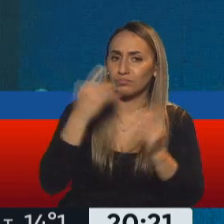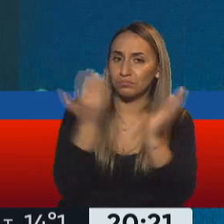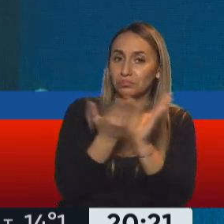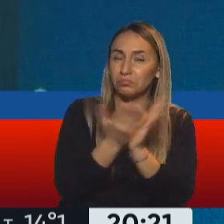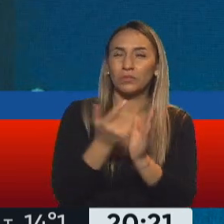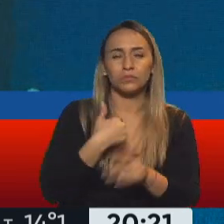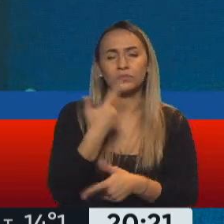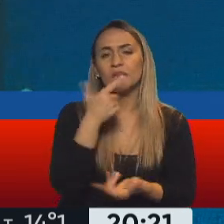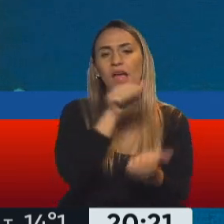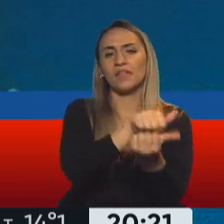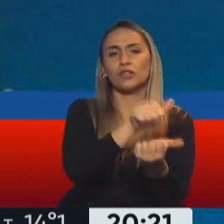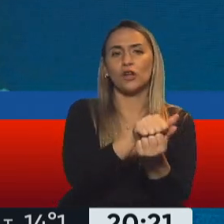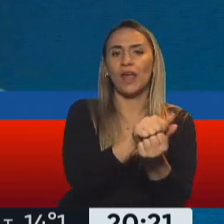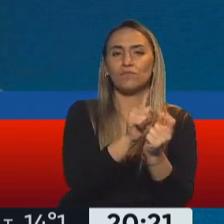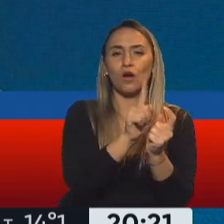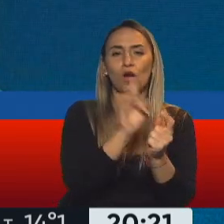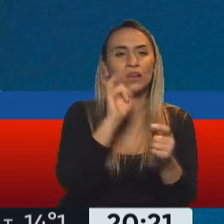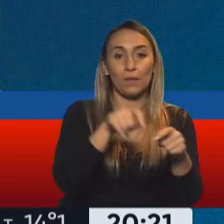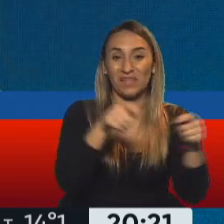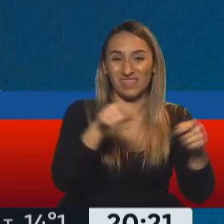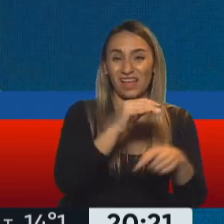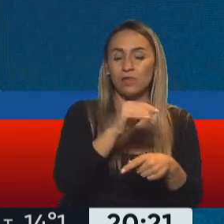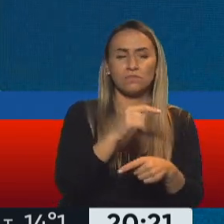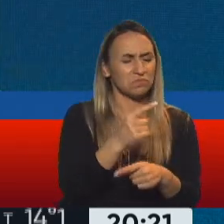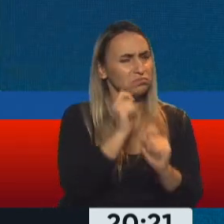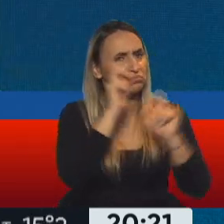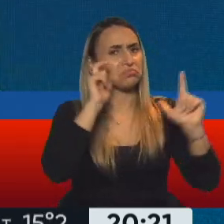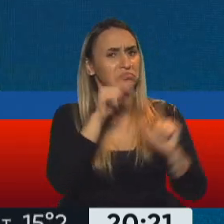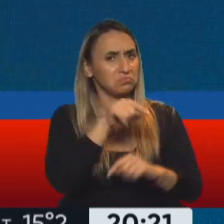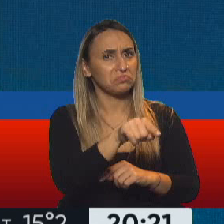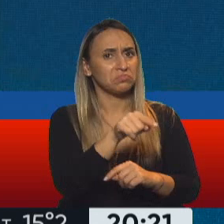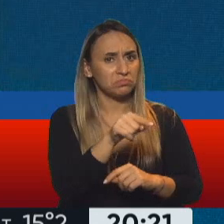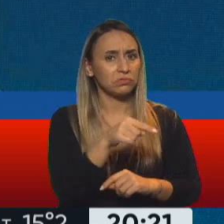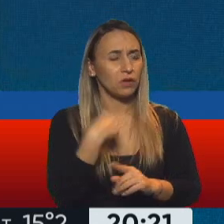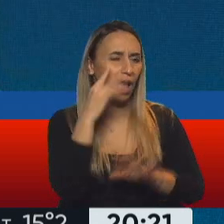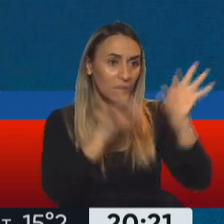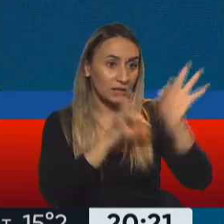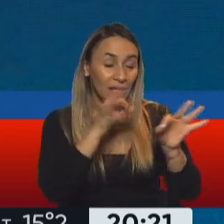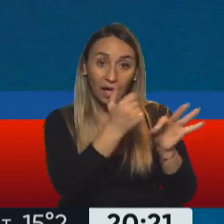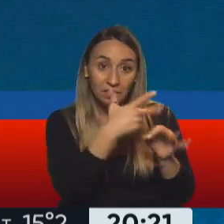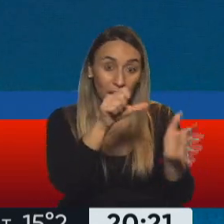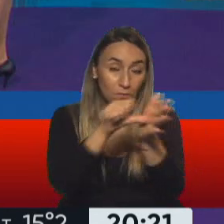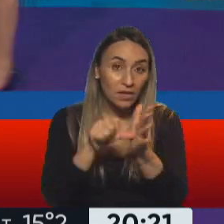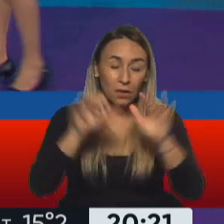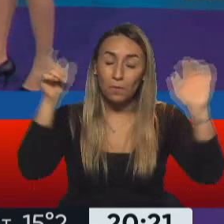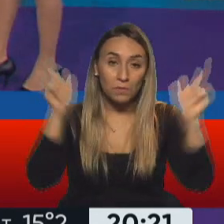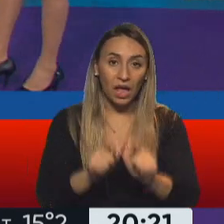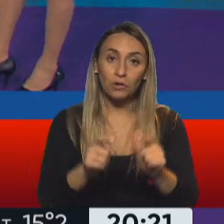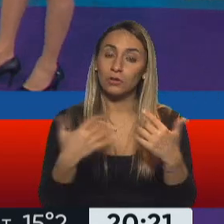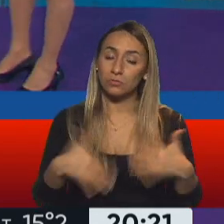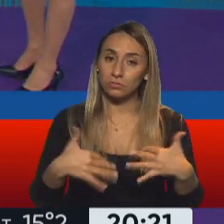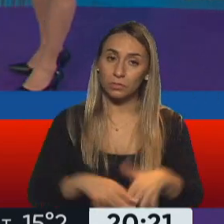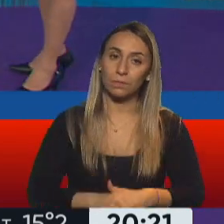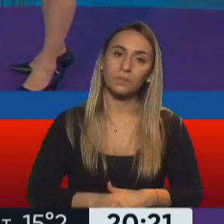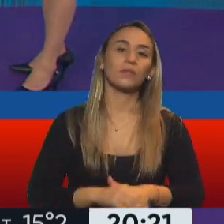una editorial para una revista. Sí. Y me llamó muchísimo la atención cuando evalué el número de países. ¿Y acá qué tenemos, doctor? Acá tenemos los